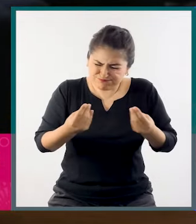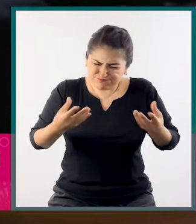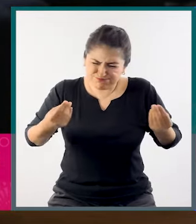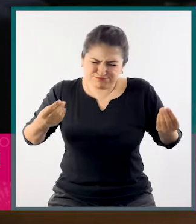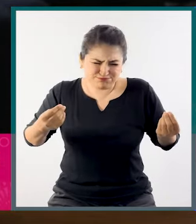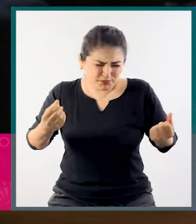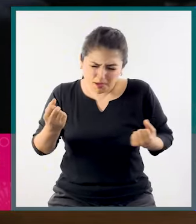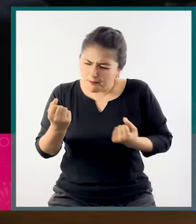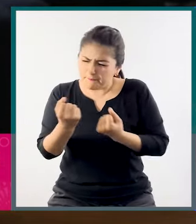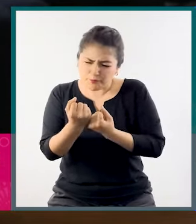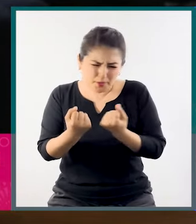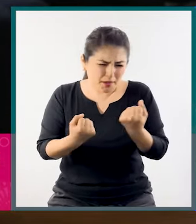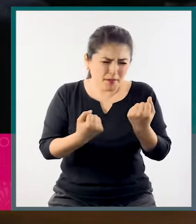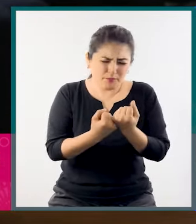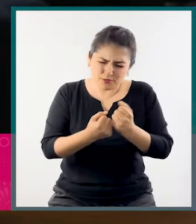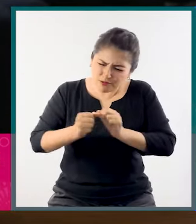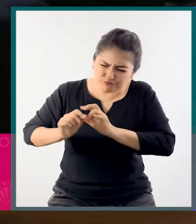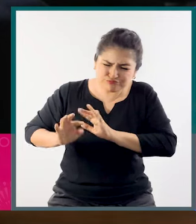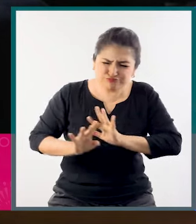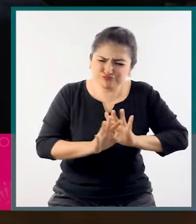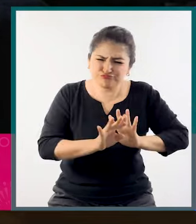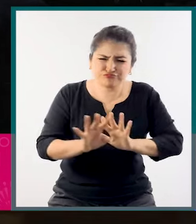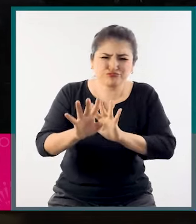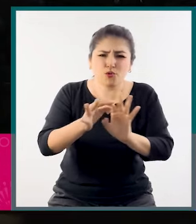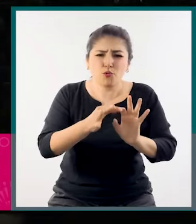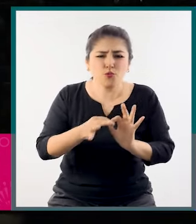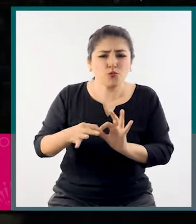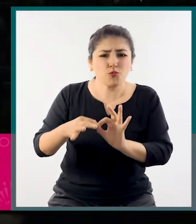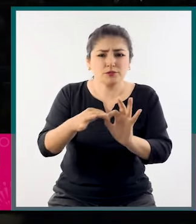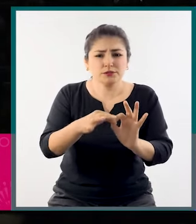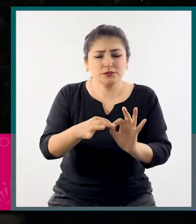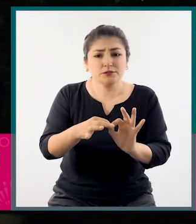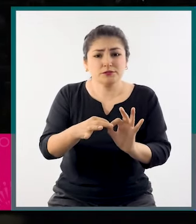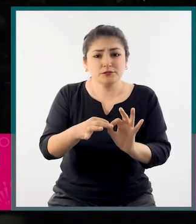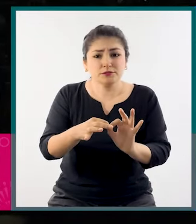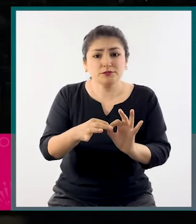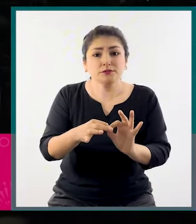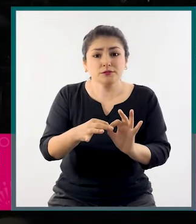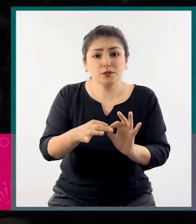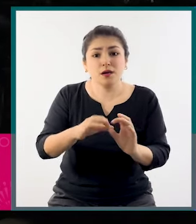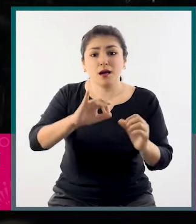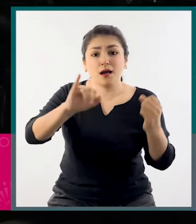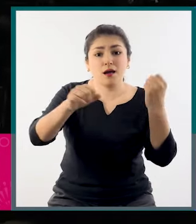necesidad de continuar avanzando unidos en un esfuerzo fraterno,